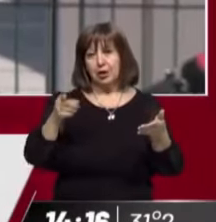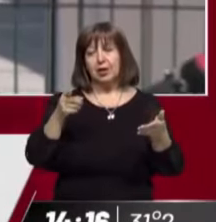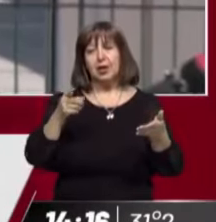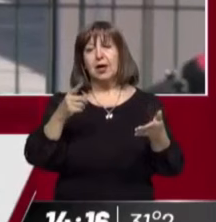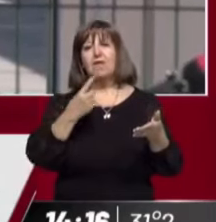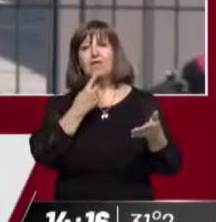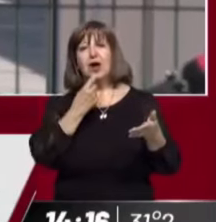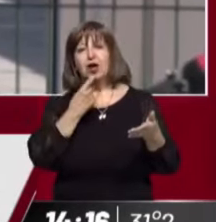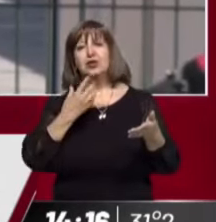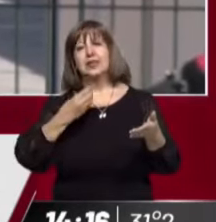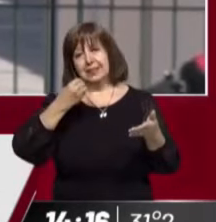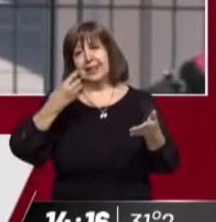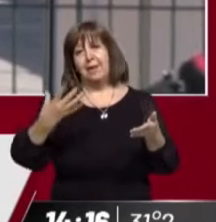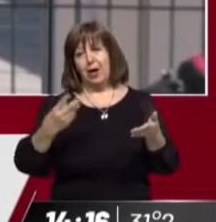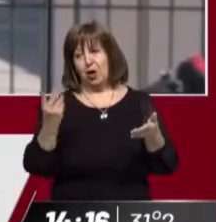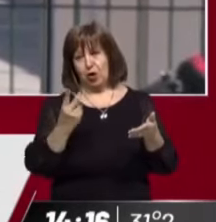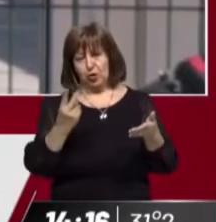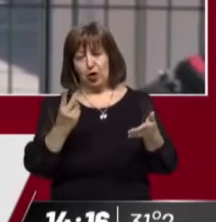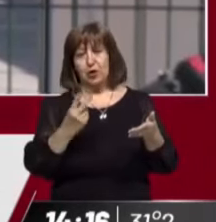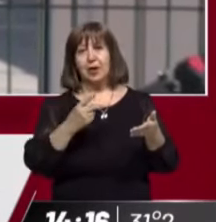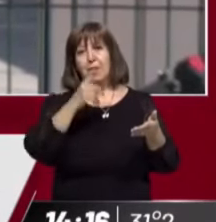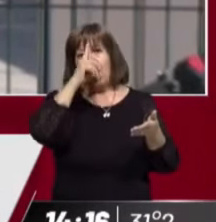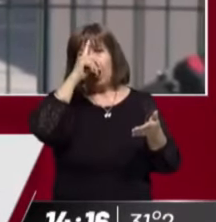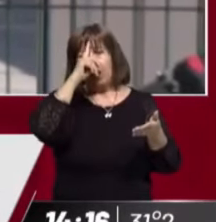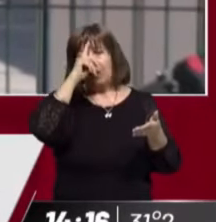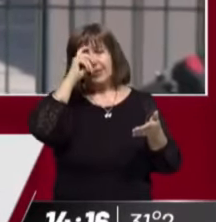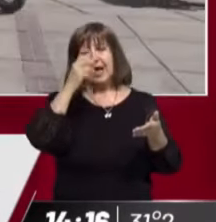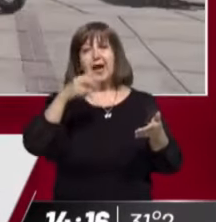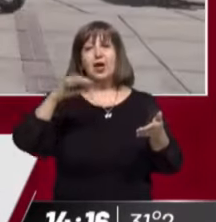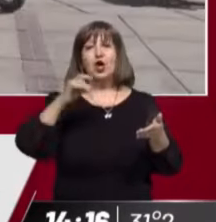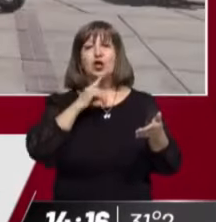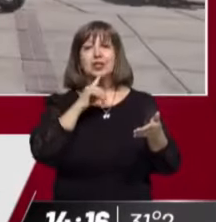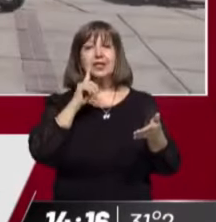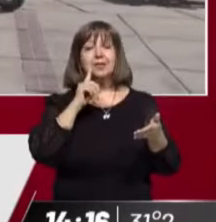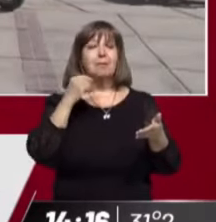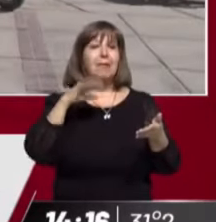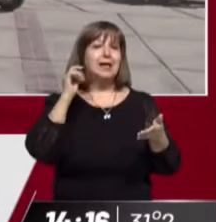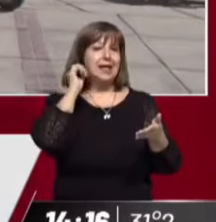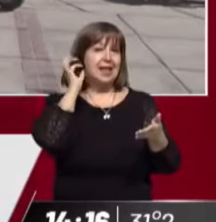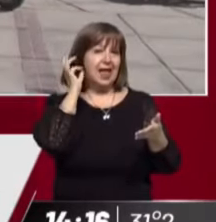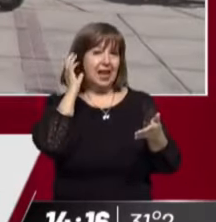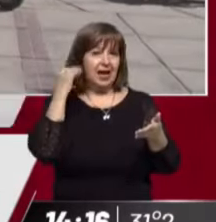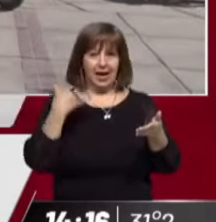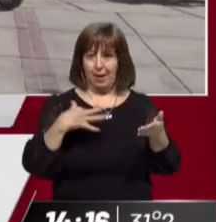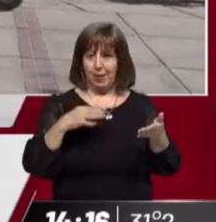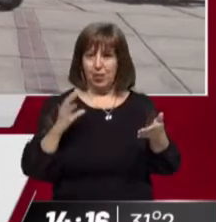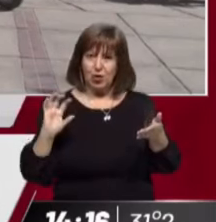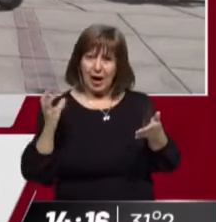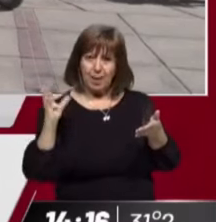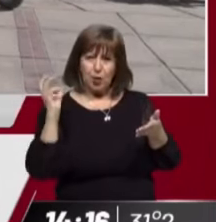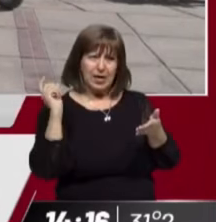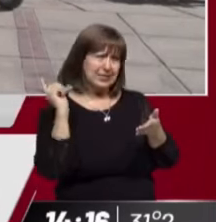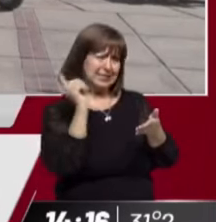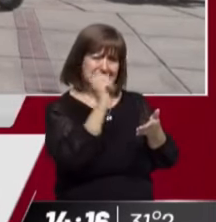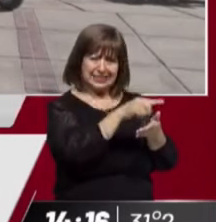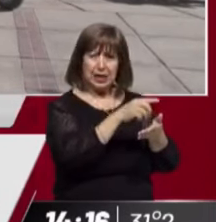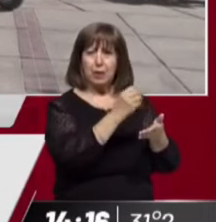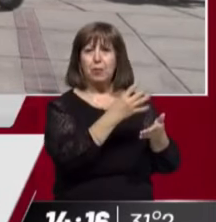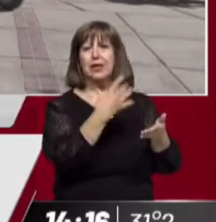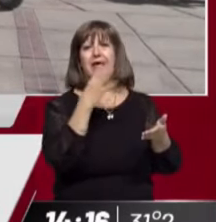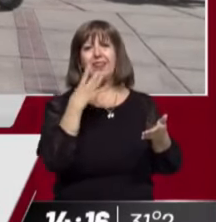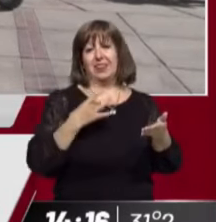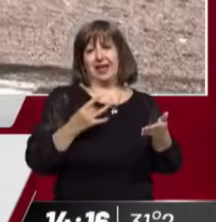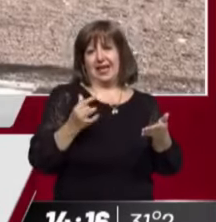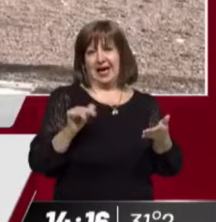estaba centrada mayor preocupación en ella porque fue la que fue derivada porque se encontraba peor. Pero bueno, por lo que nos dice el doctor, más este parte que tenemos